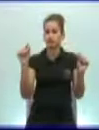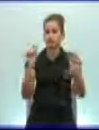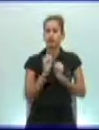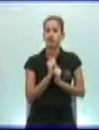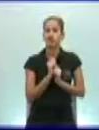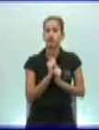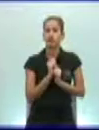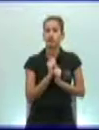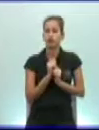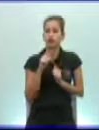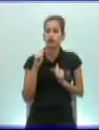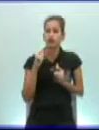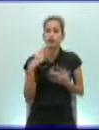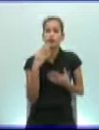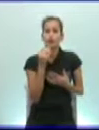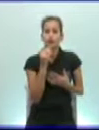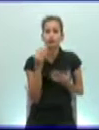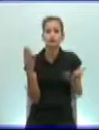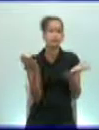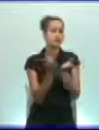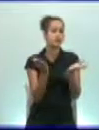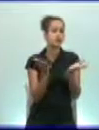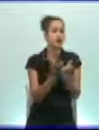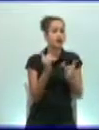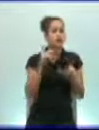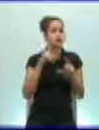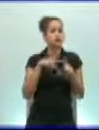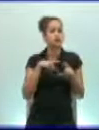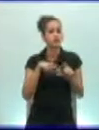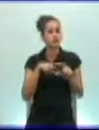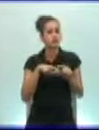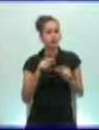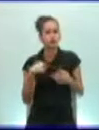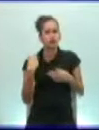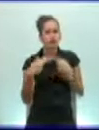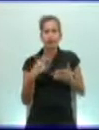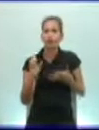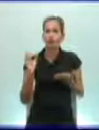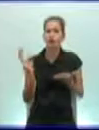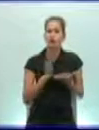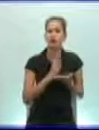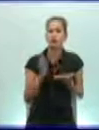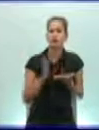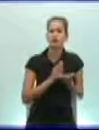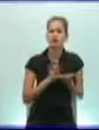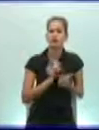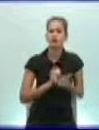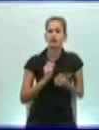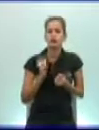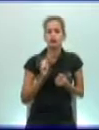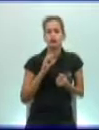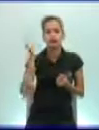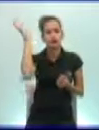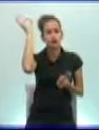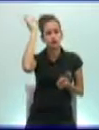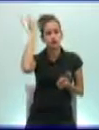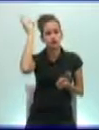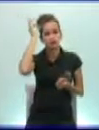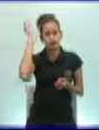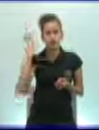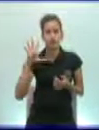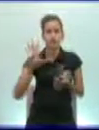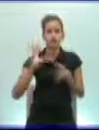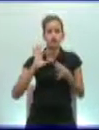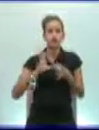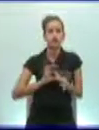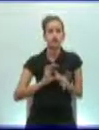trabajar estos contenidos, lo haremos con el libro de español de quinto grado en las páginas de la 93 a